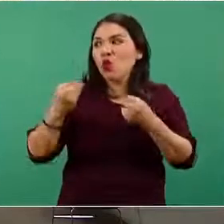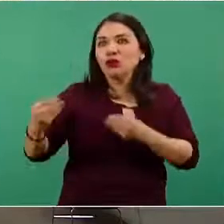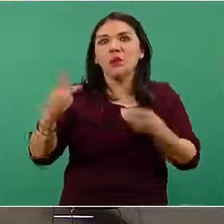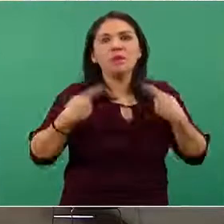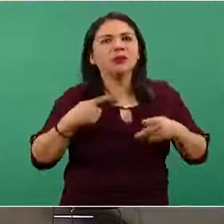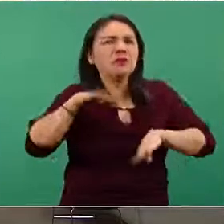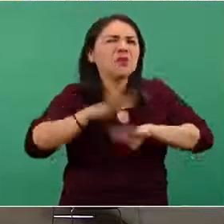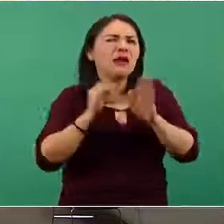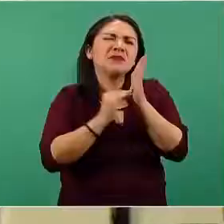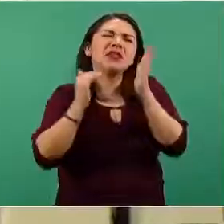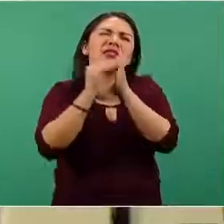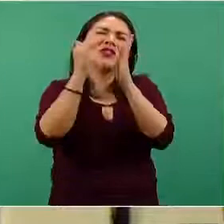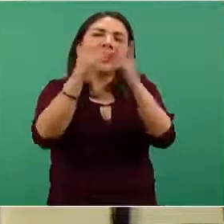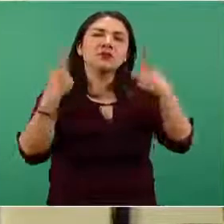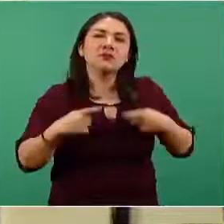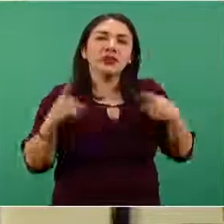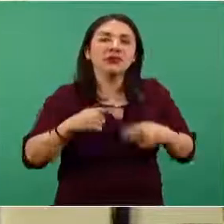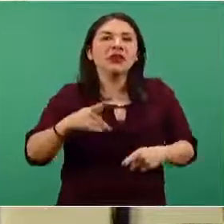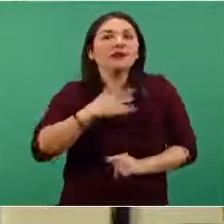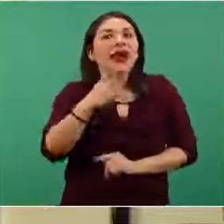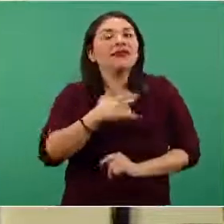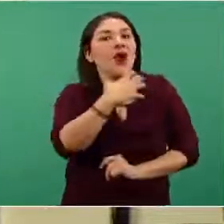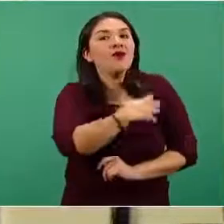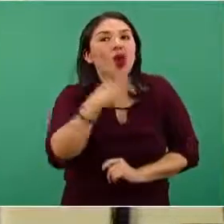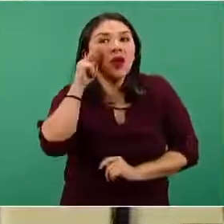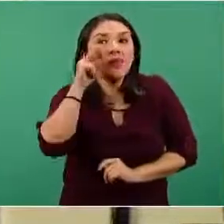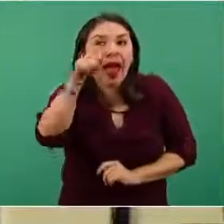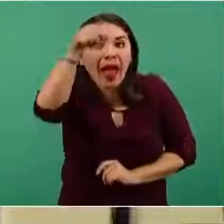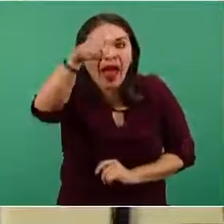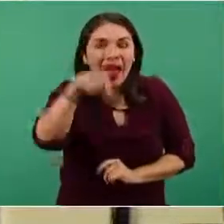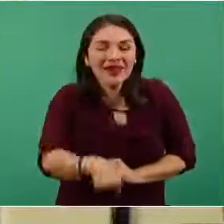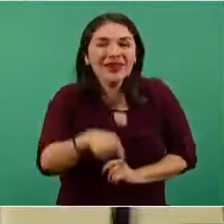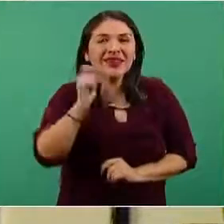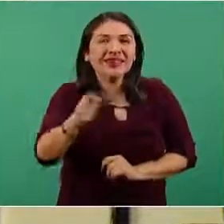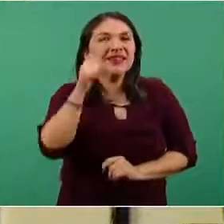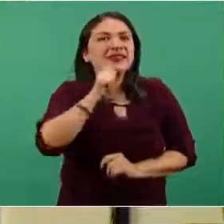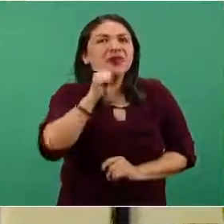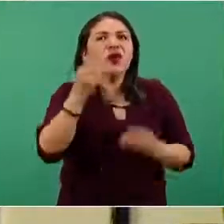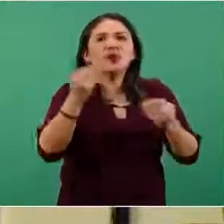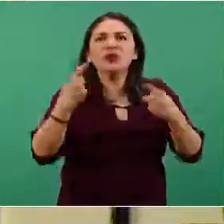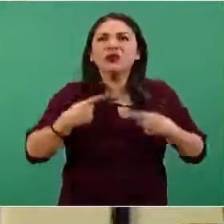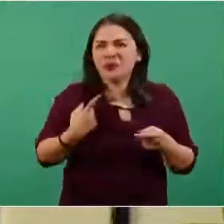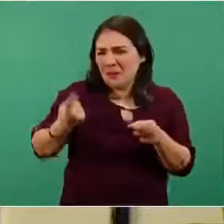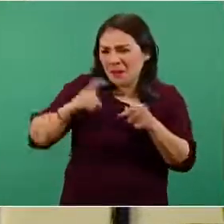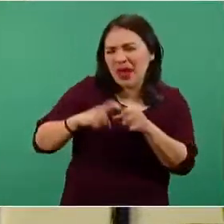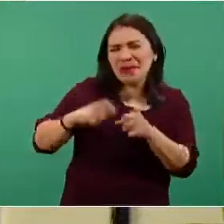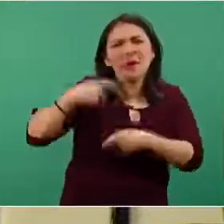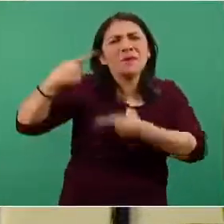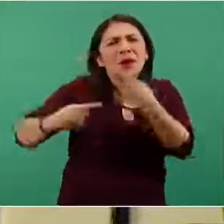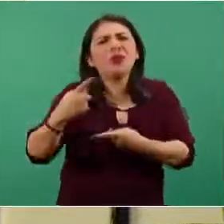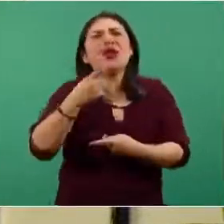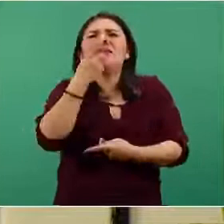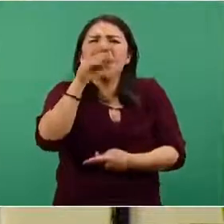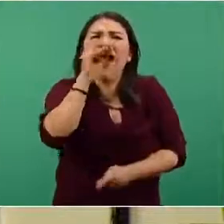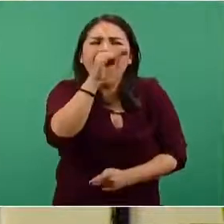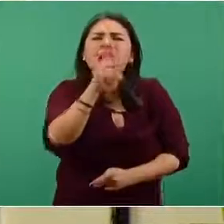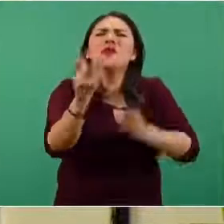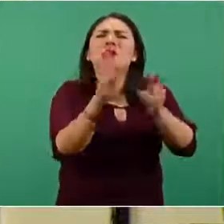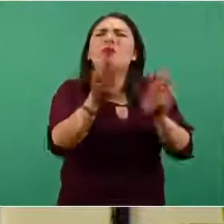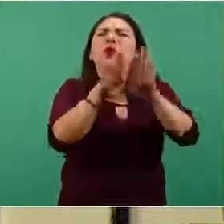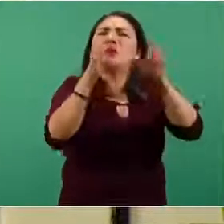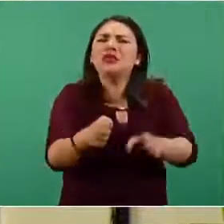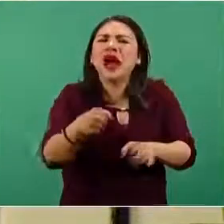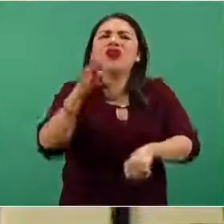millones de mexicanos están muy contentos de tenerlo por aquí. Mis queridos suscriptores todo el tiempo me decían, pregunta cómo está el doctor Hugo